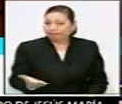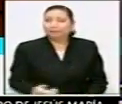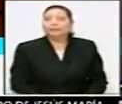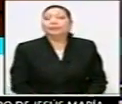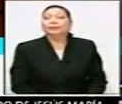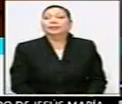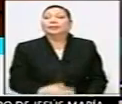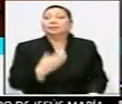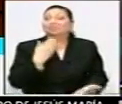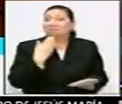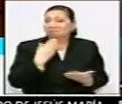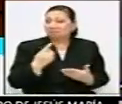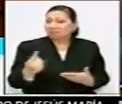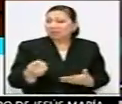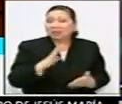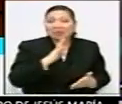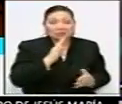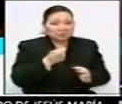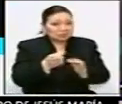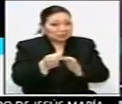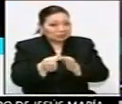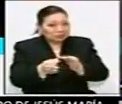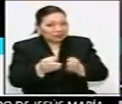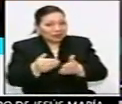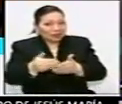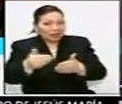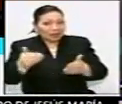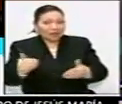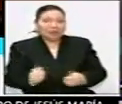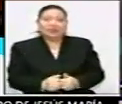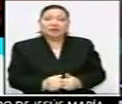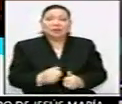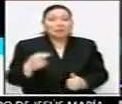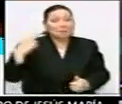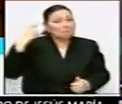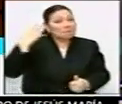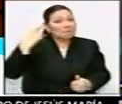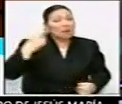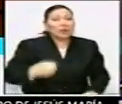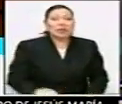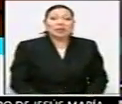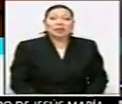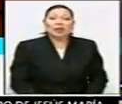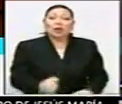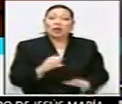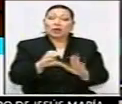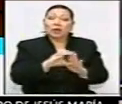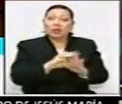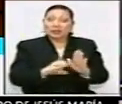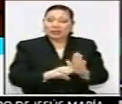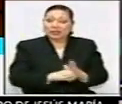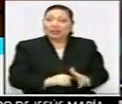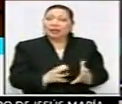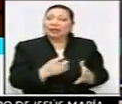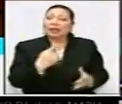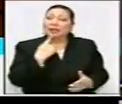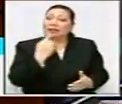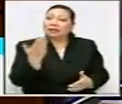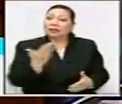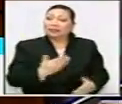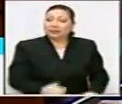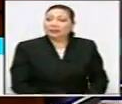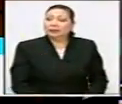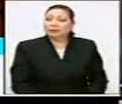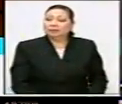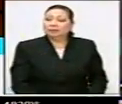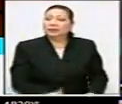además de agradecer esa ilustración o ese recordar del aspecto político constitucional, quería traer al